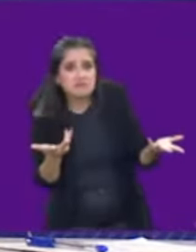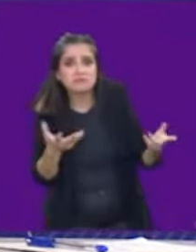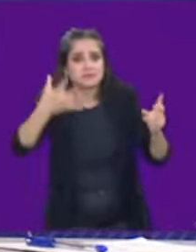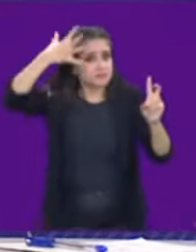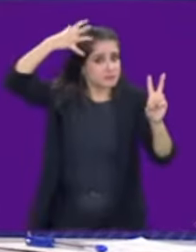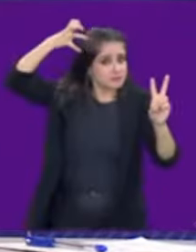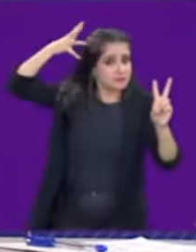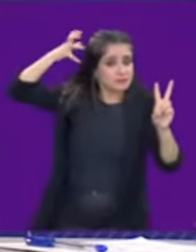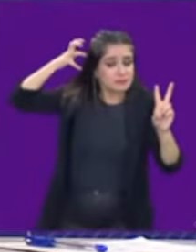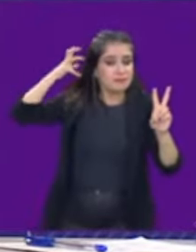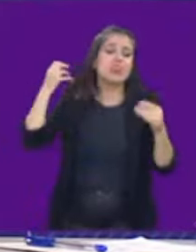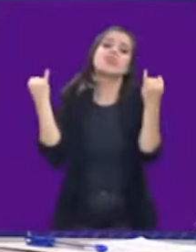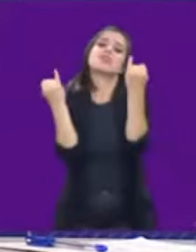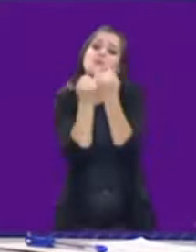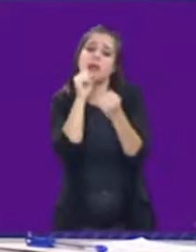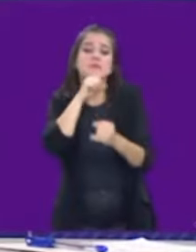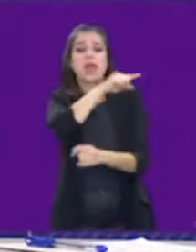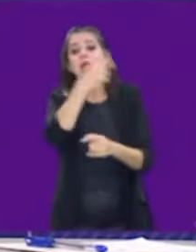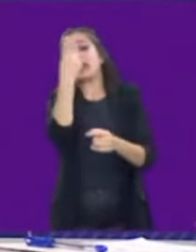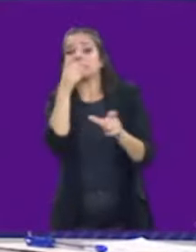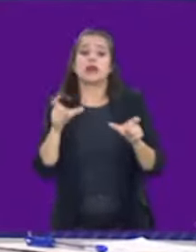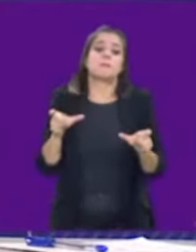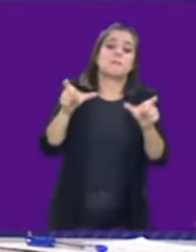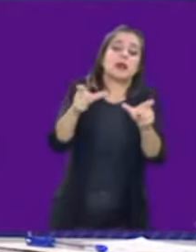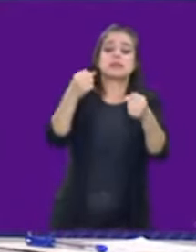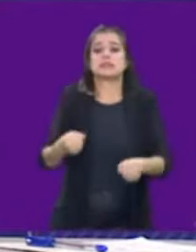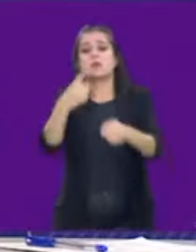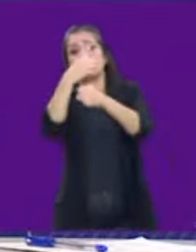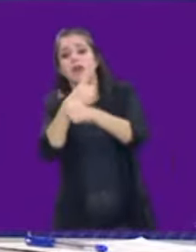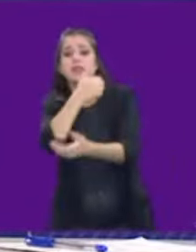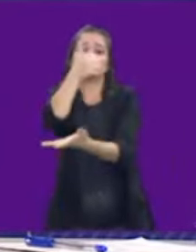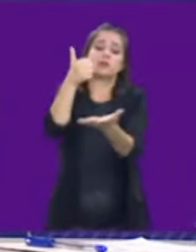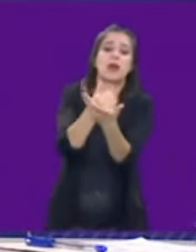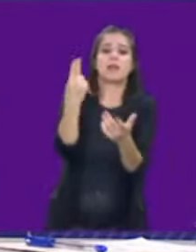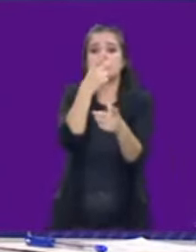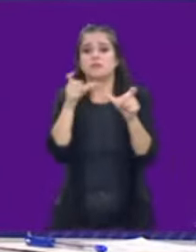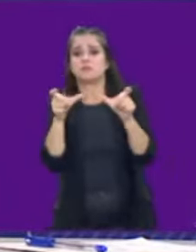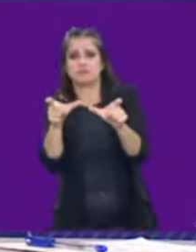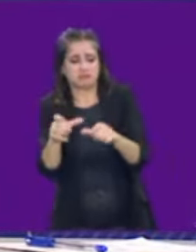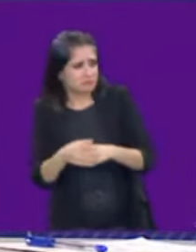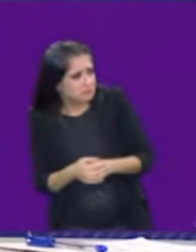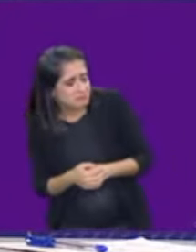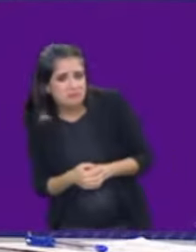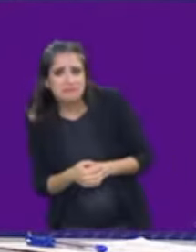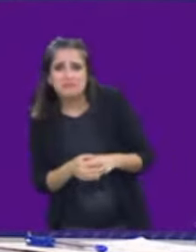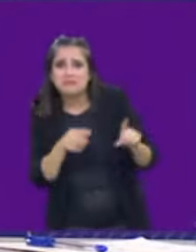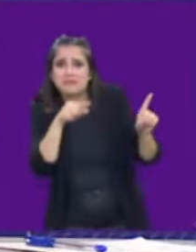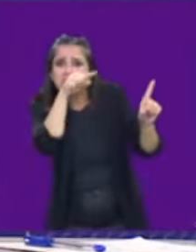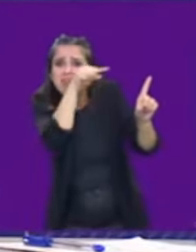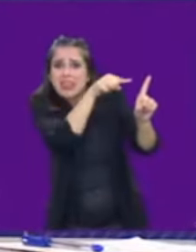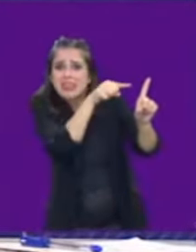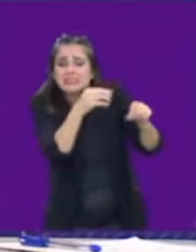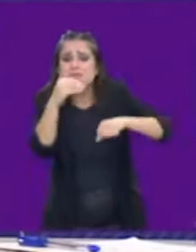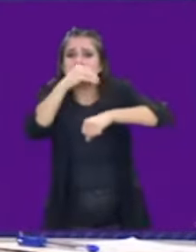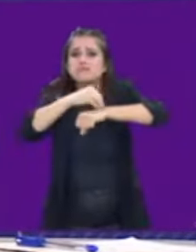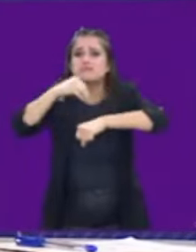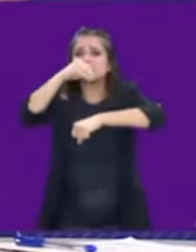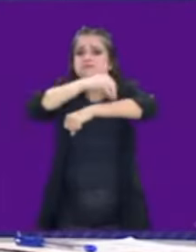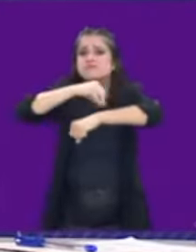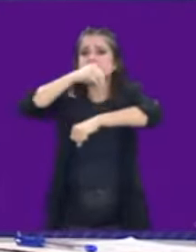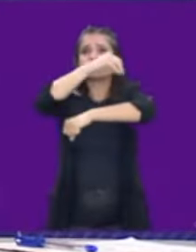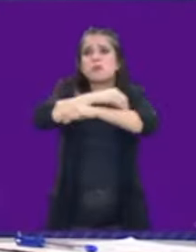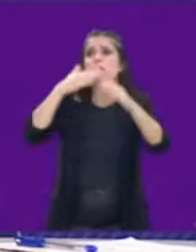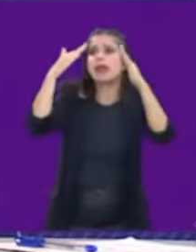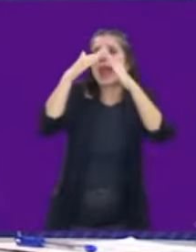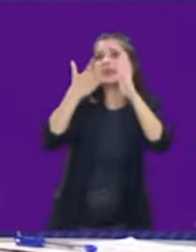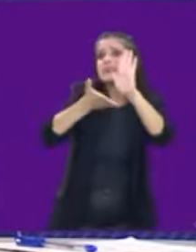a seguir con esa cosa de que hay que blindar la ciudad y en materia de vivienda pues mejor excusate en ese bloque porque